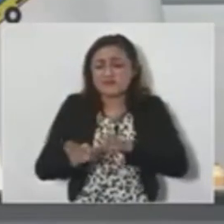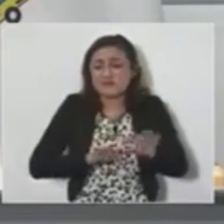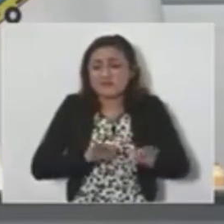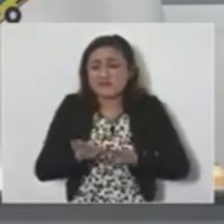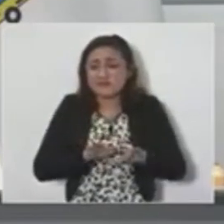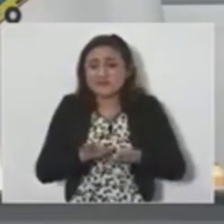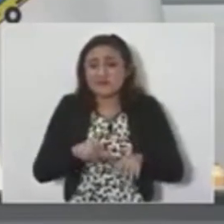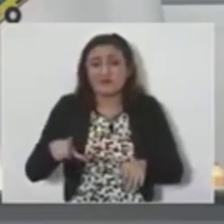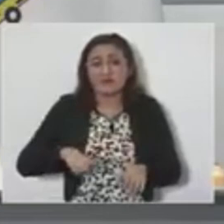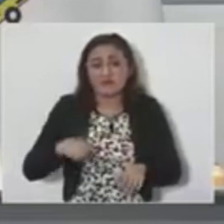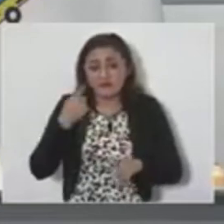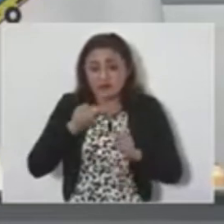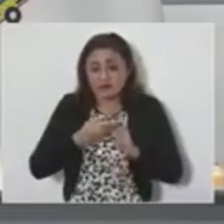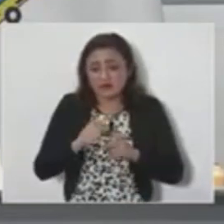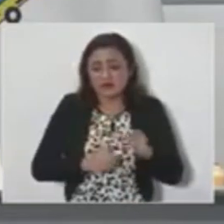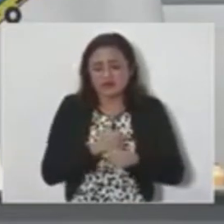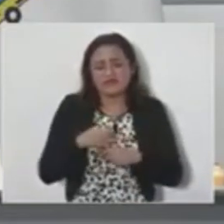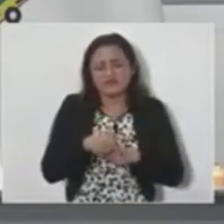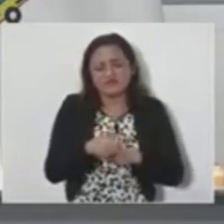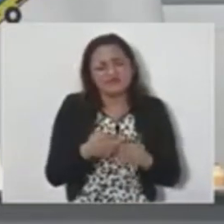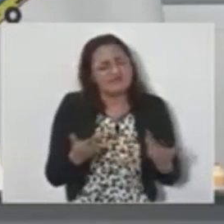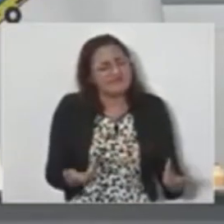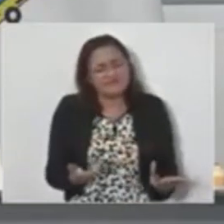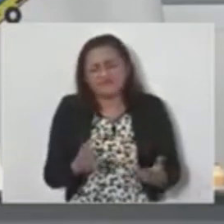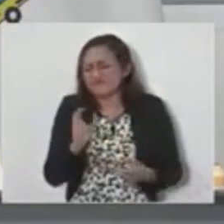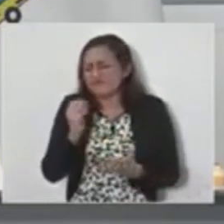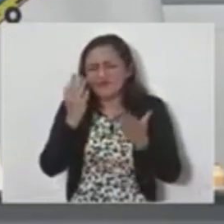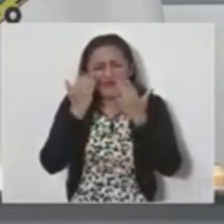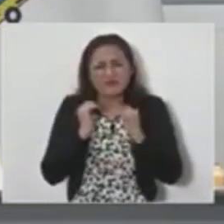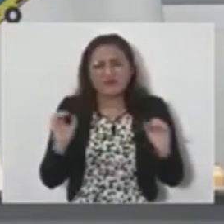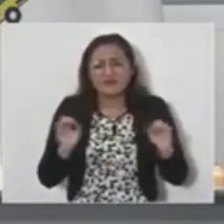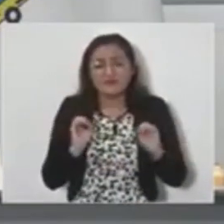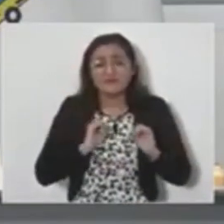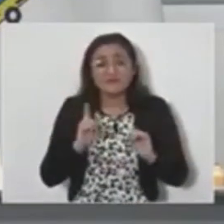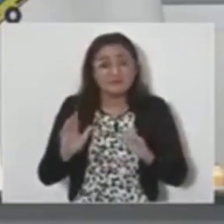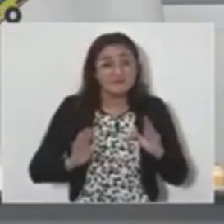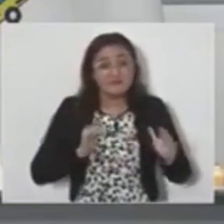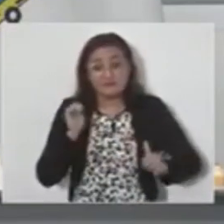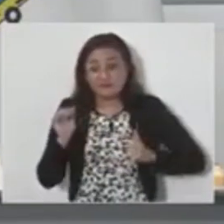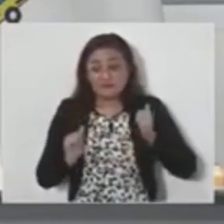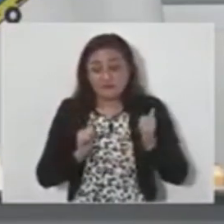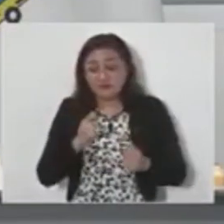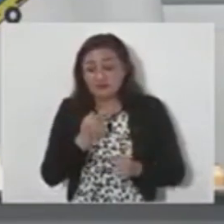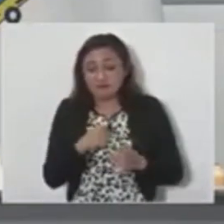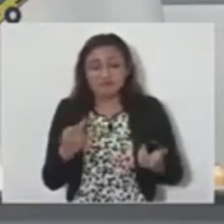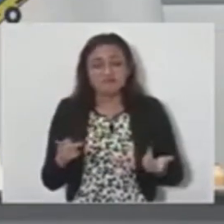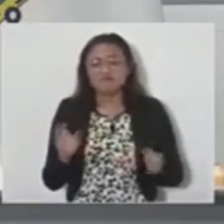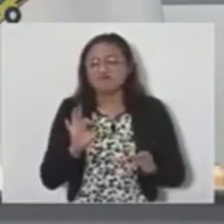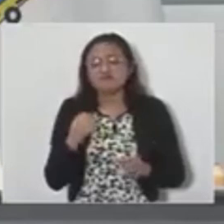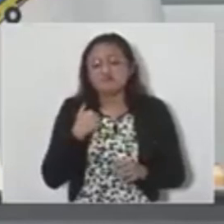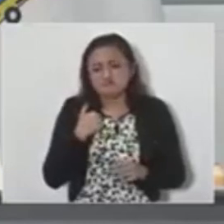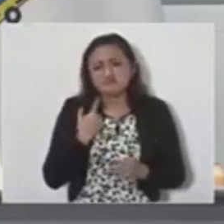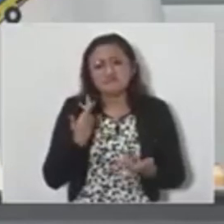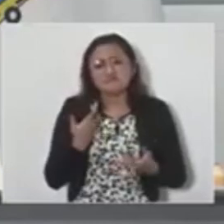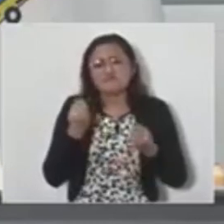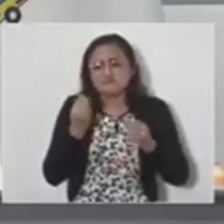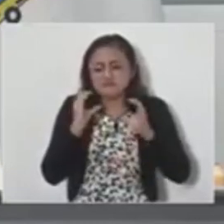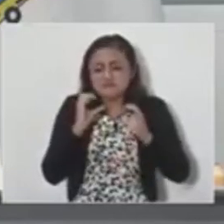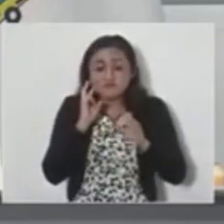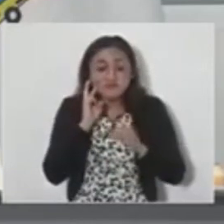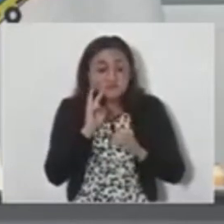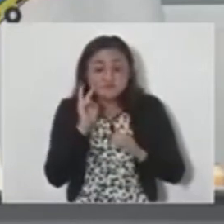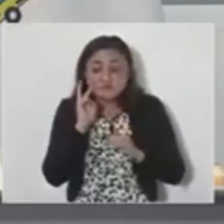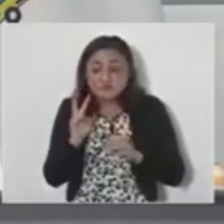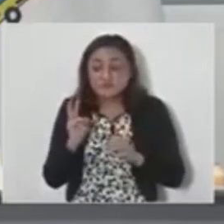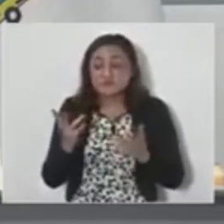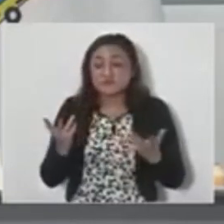gobierno estatal, incluso el gobierno federal y el municipal. Todo esto para poder abatir los feminicidios y